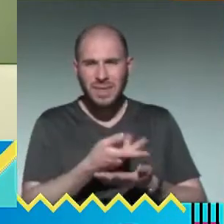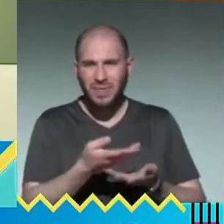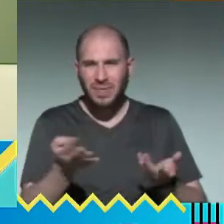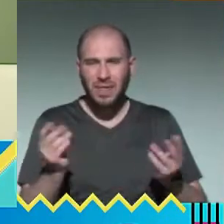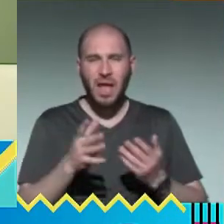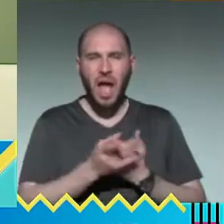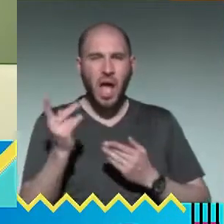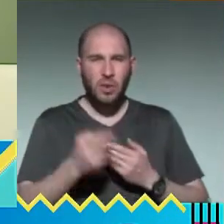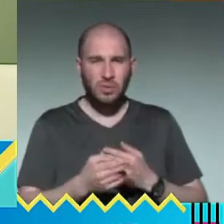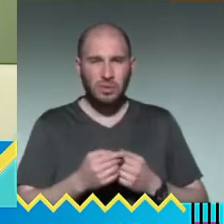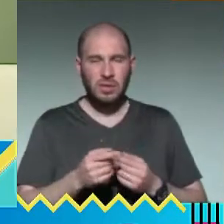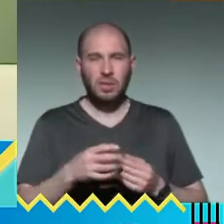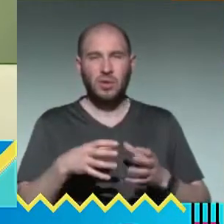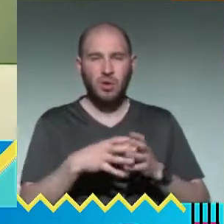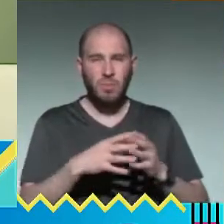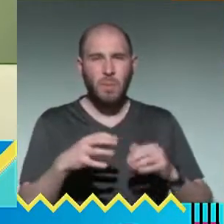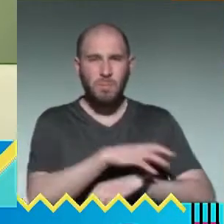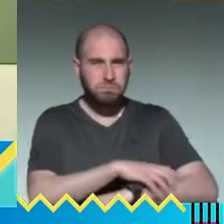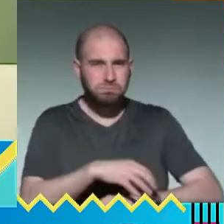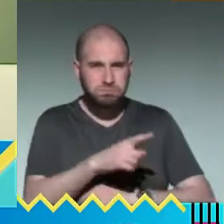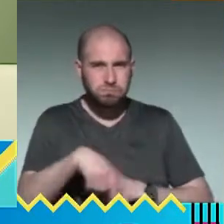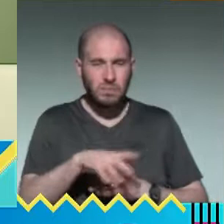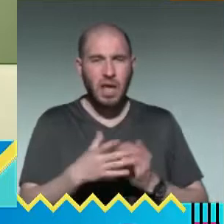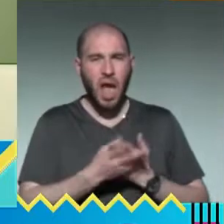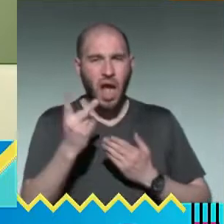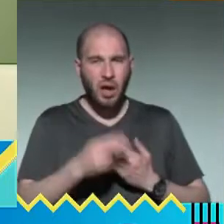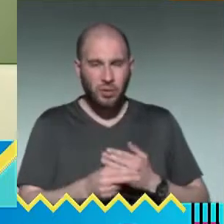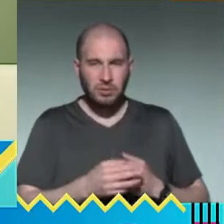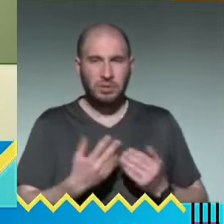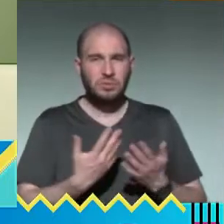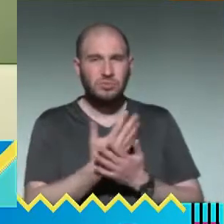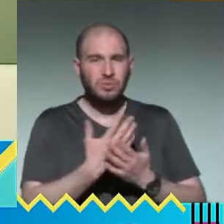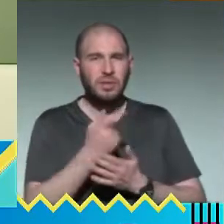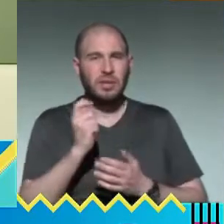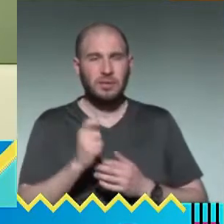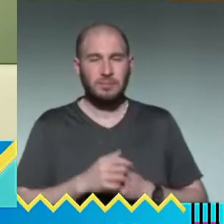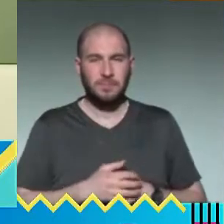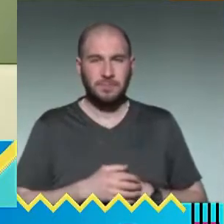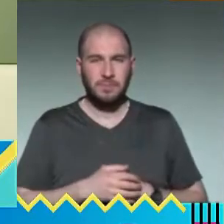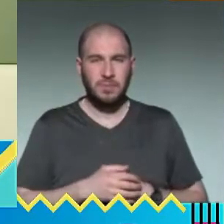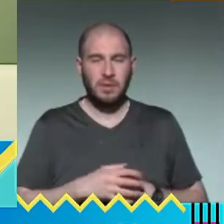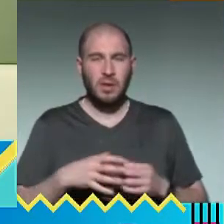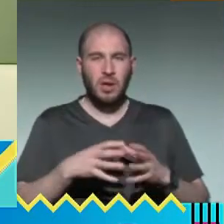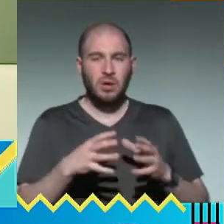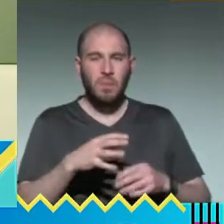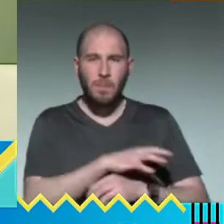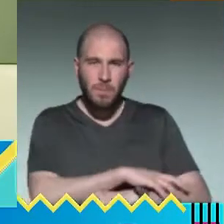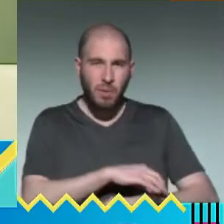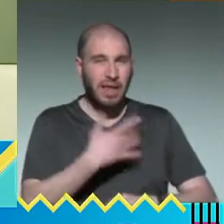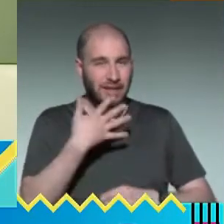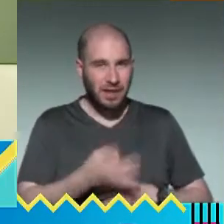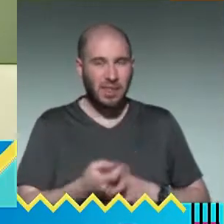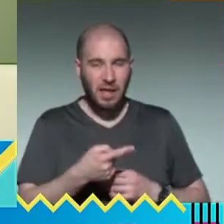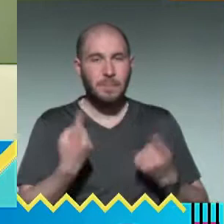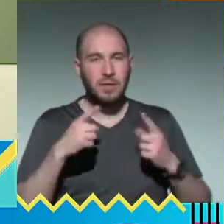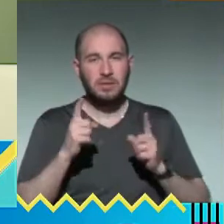el ajuste va hacia las clases más vulnerables, que el ajuste lo van a sufrir sobre todo los sectores más humildes. Es verdad eso,